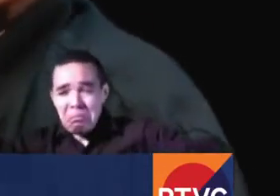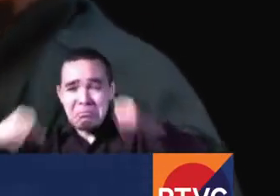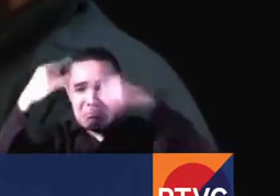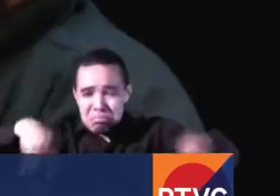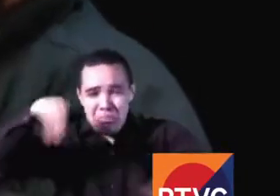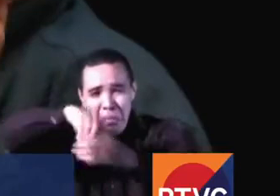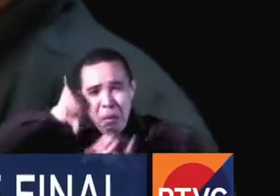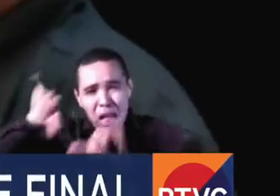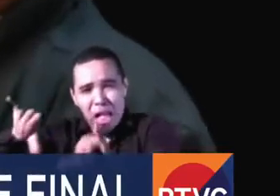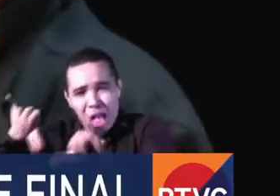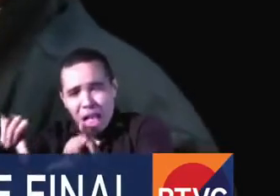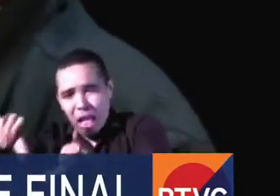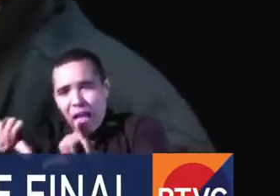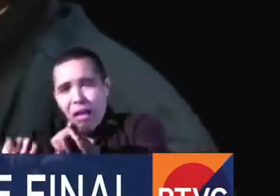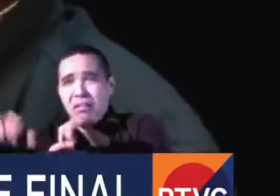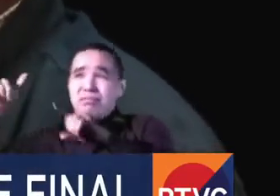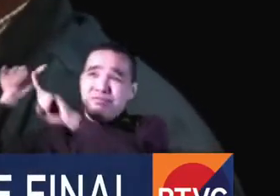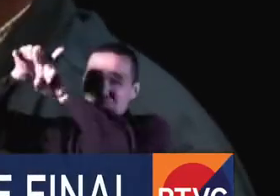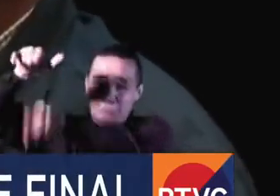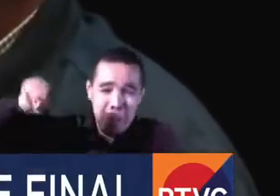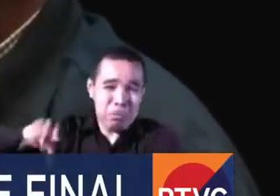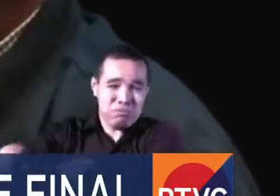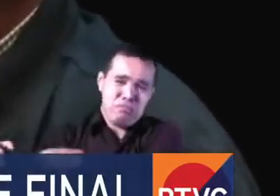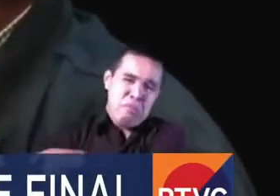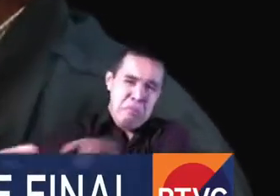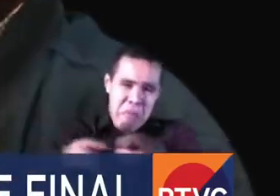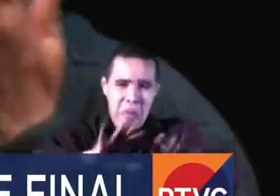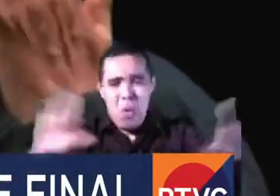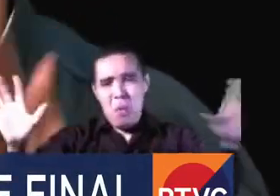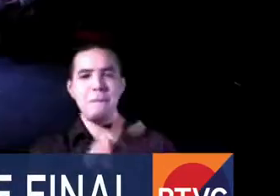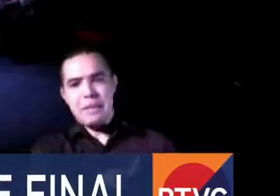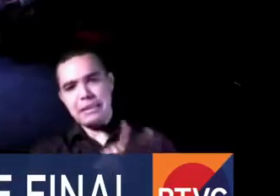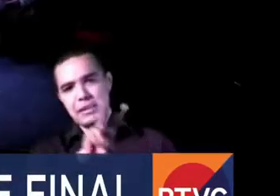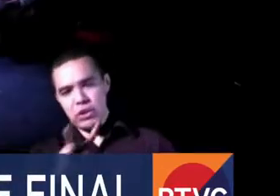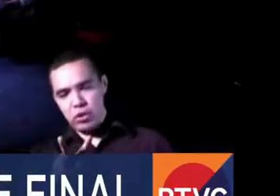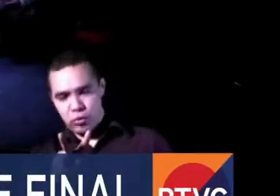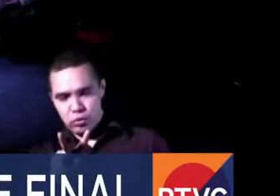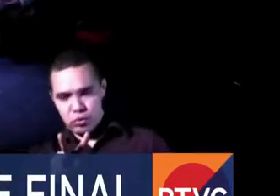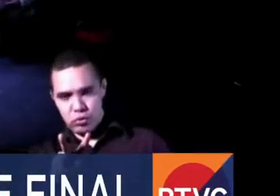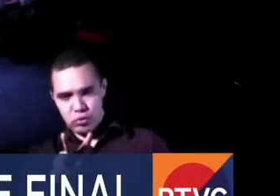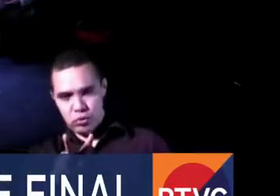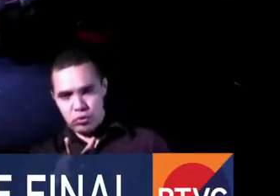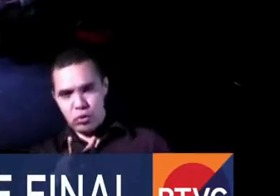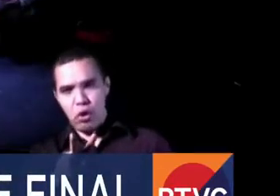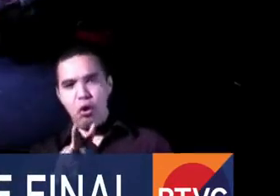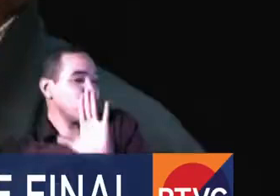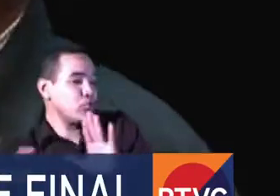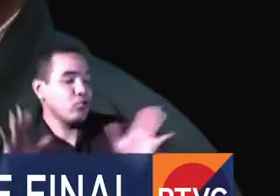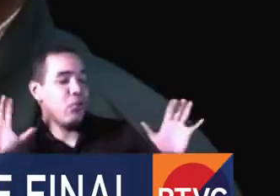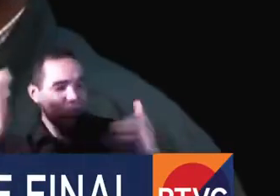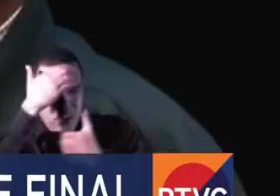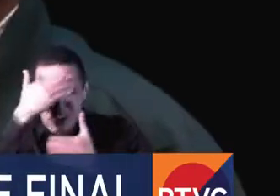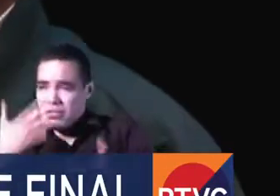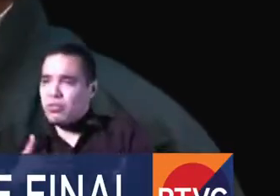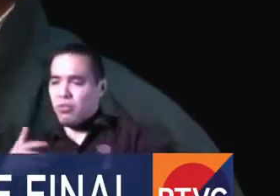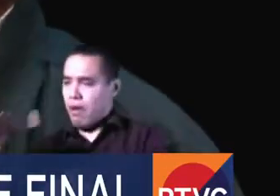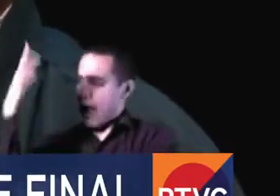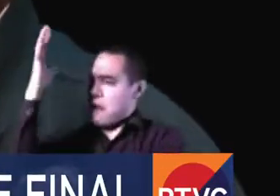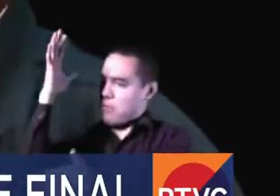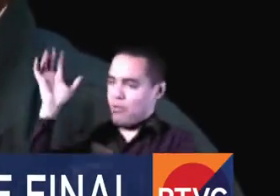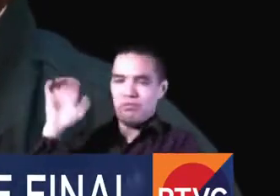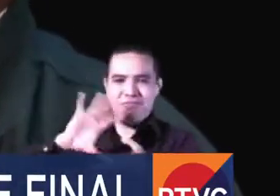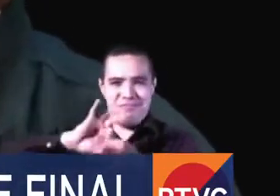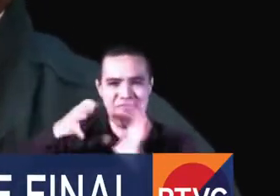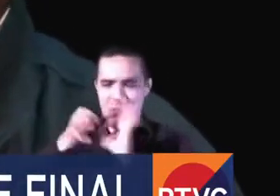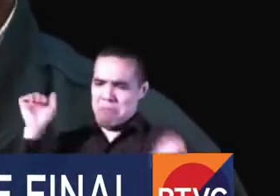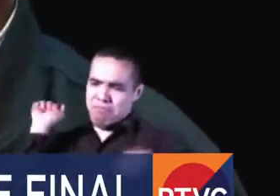y lo inhumano del secuestro, lo inhumano, pero estar amarrado a un palo y un guardián